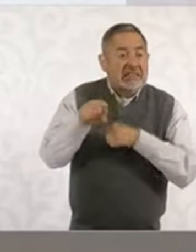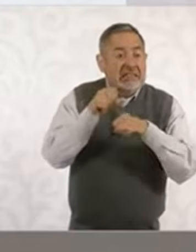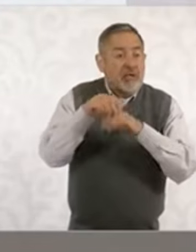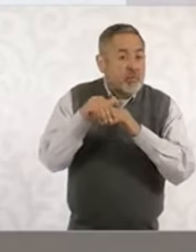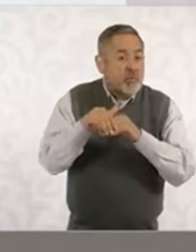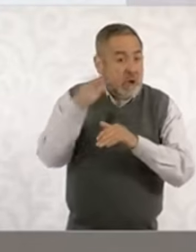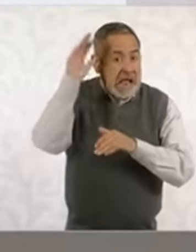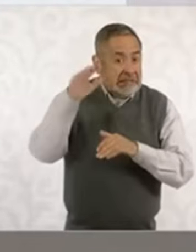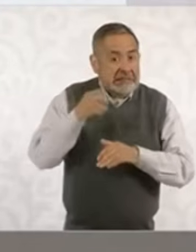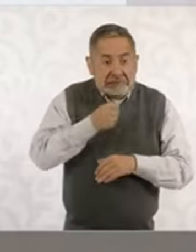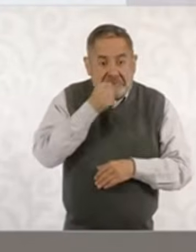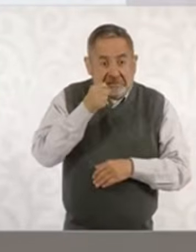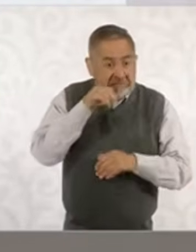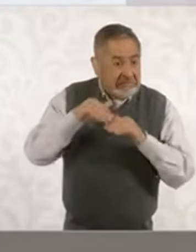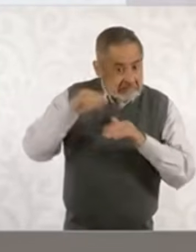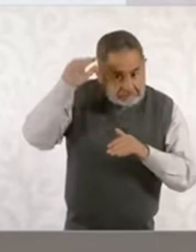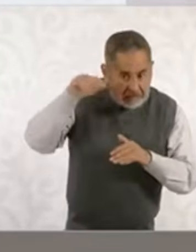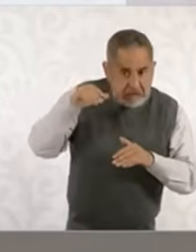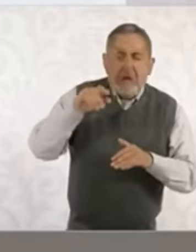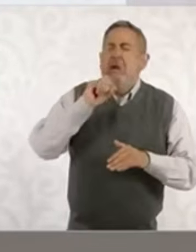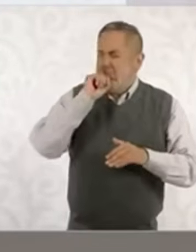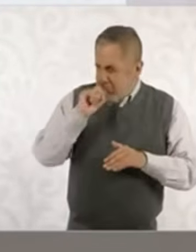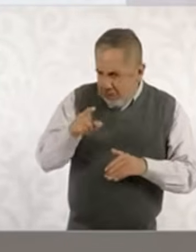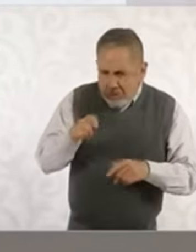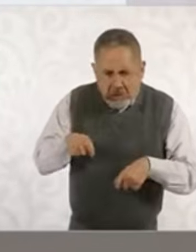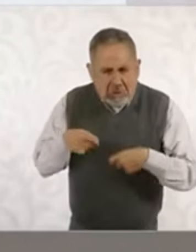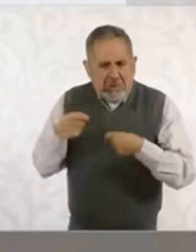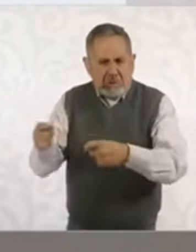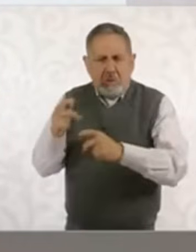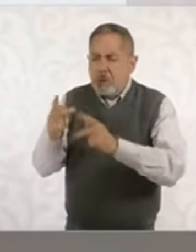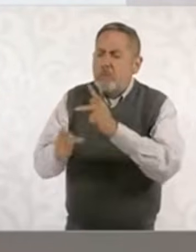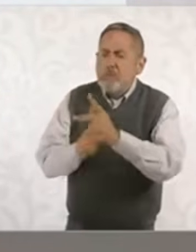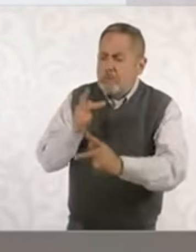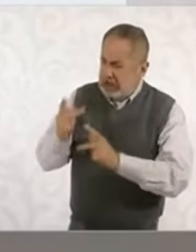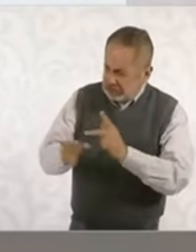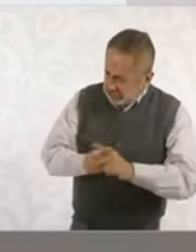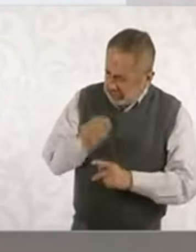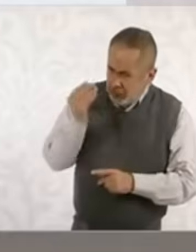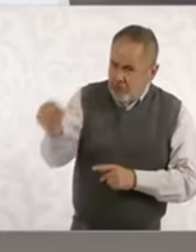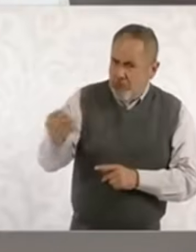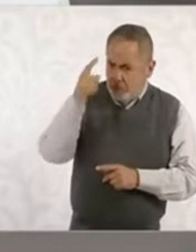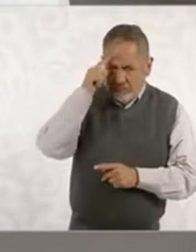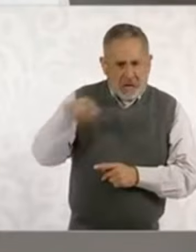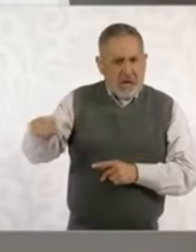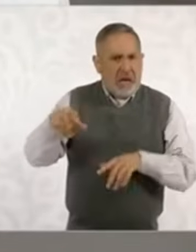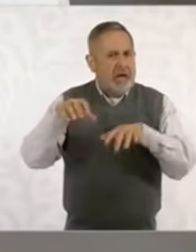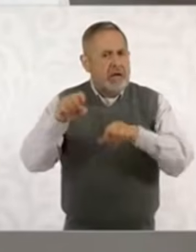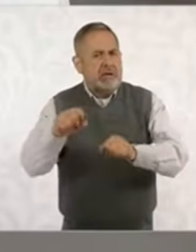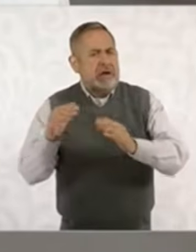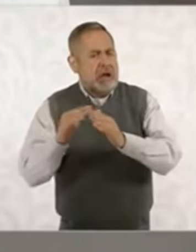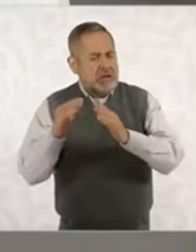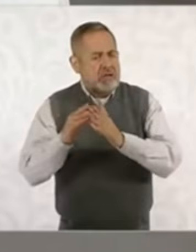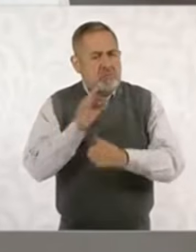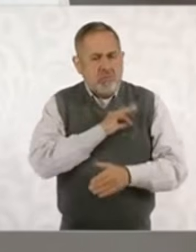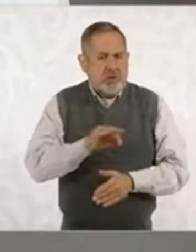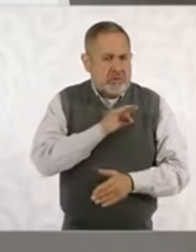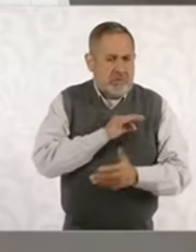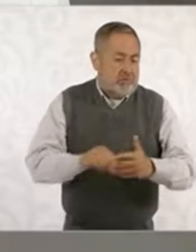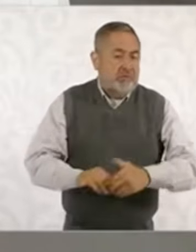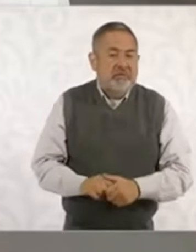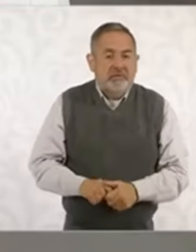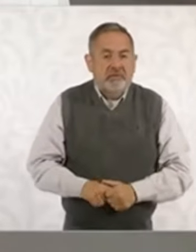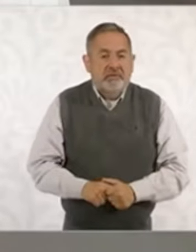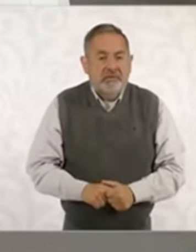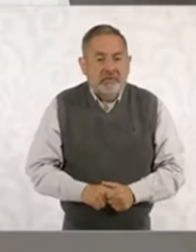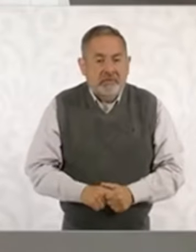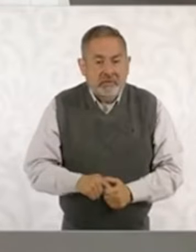años también han tenido la posibilidad de obtener un crédito. Algo que también es relevante decir es que